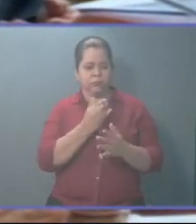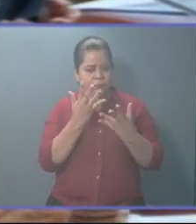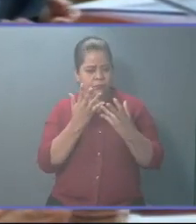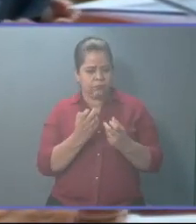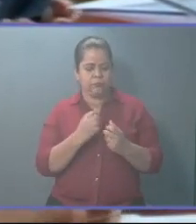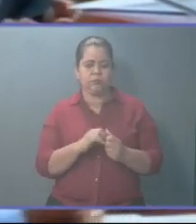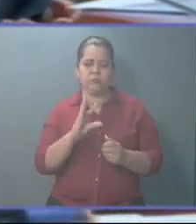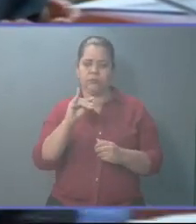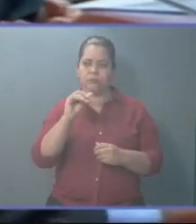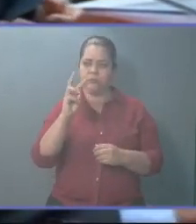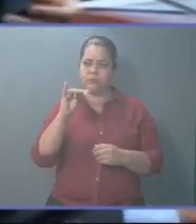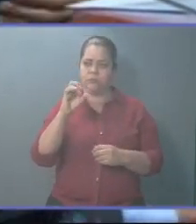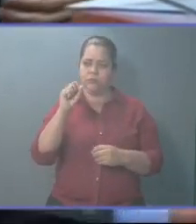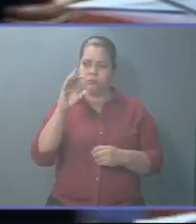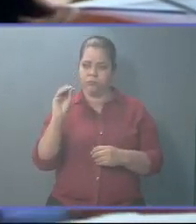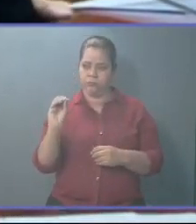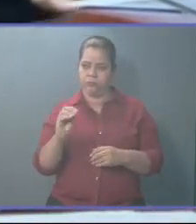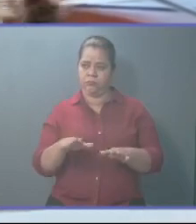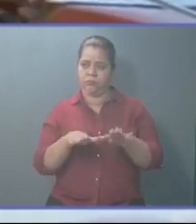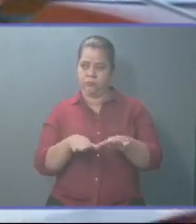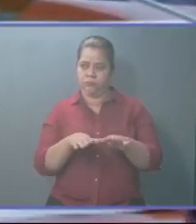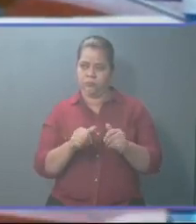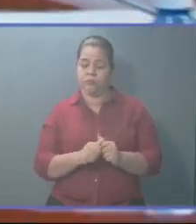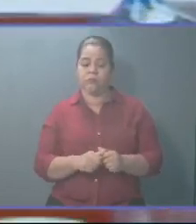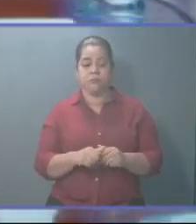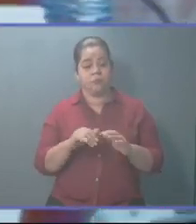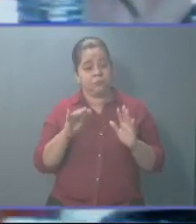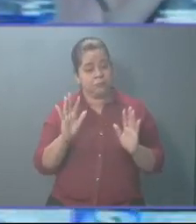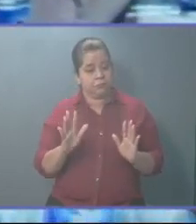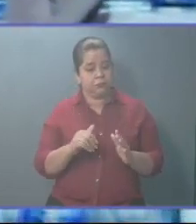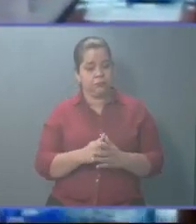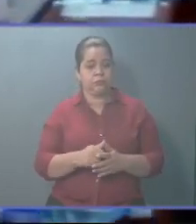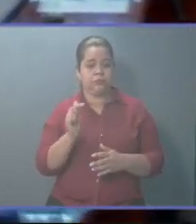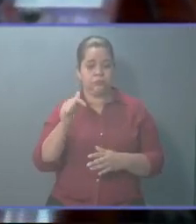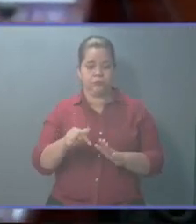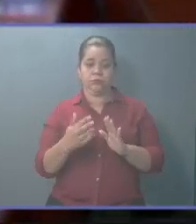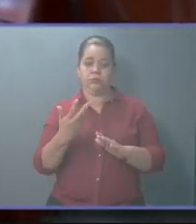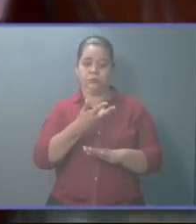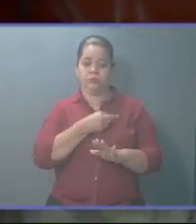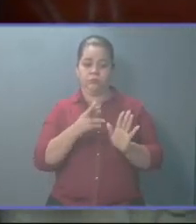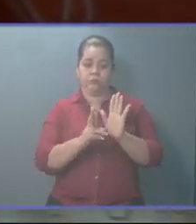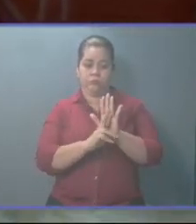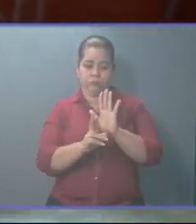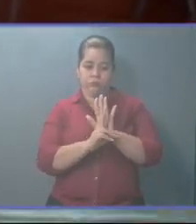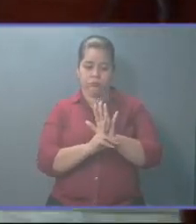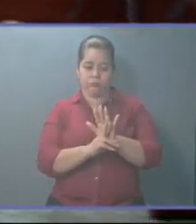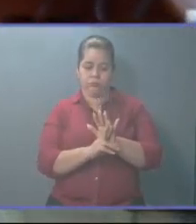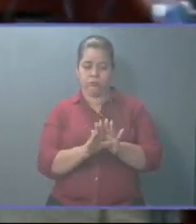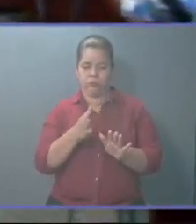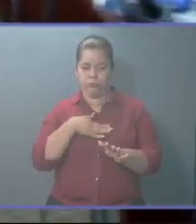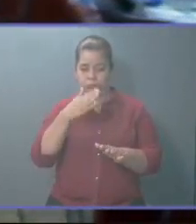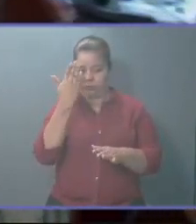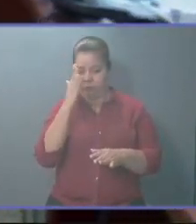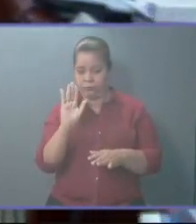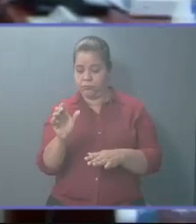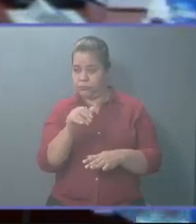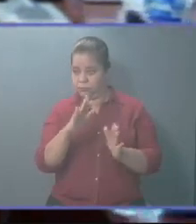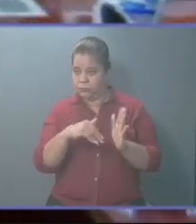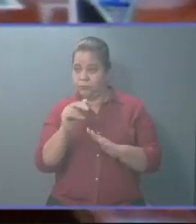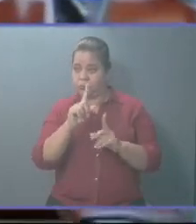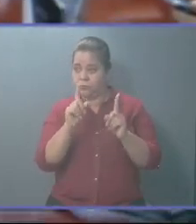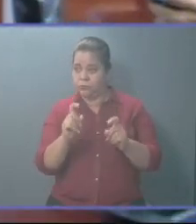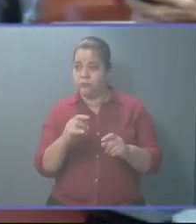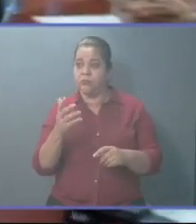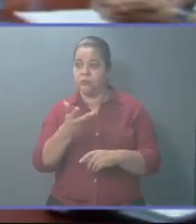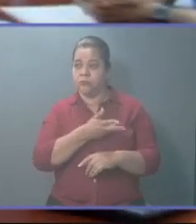fideicomiso. Gracias, licenciado Chacón. Así que bueno, tienen el respaldo nuestro. No sé si hay más preguntas, creo que hemos terminado